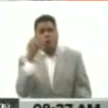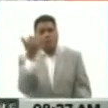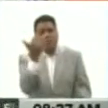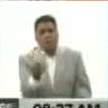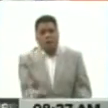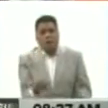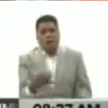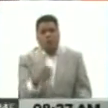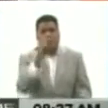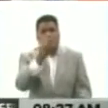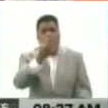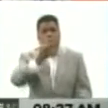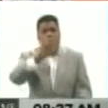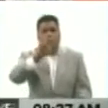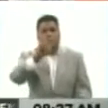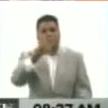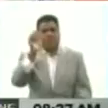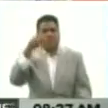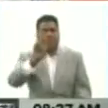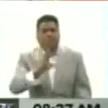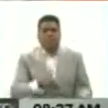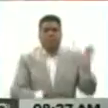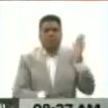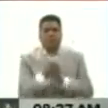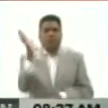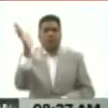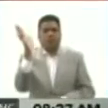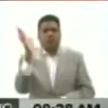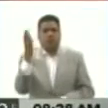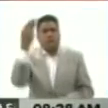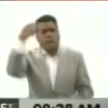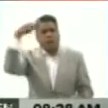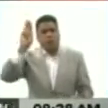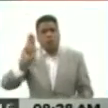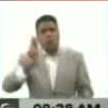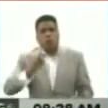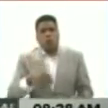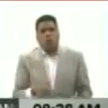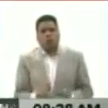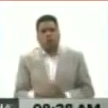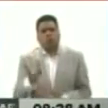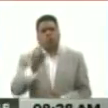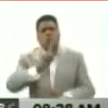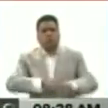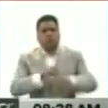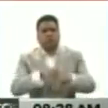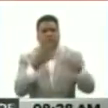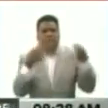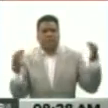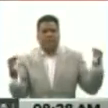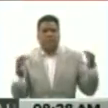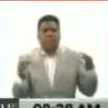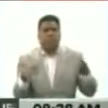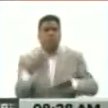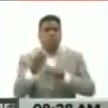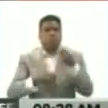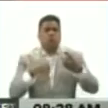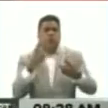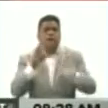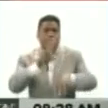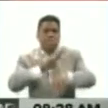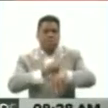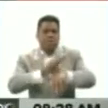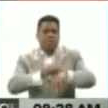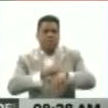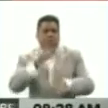regenerado, recuperado? Me mandaron para La Habana de Cuba. En La Habana yo duré un largo tiempo en mi tratamiento. Cuando llegó